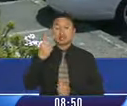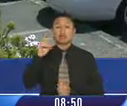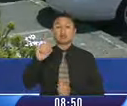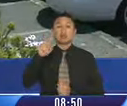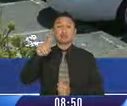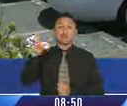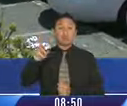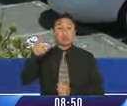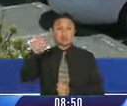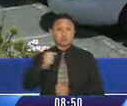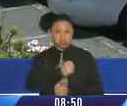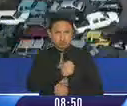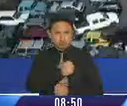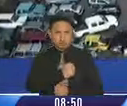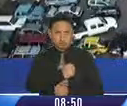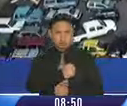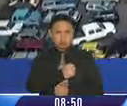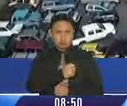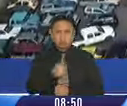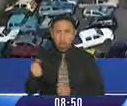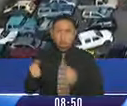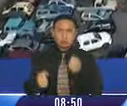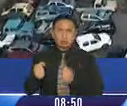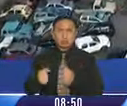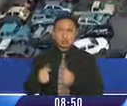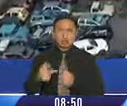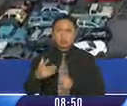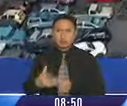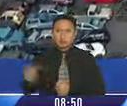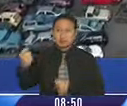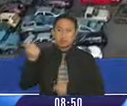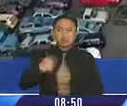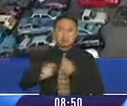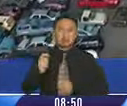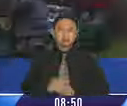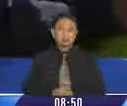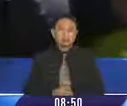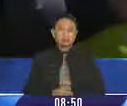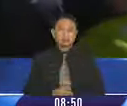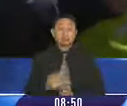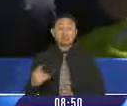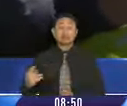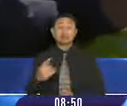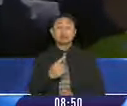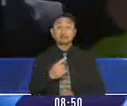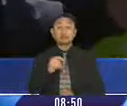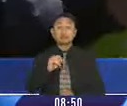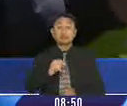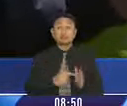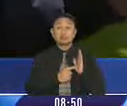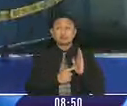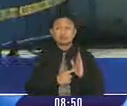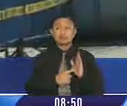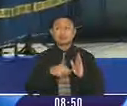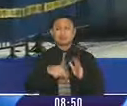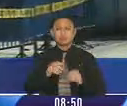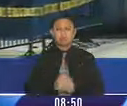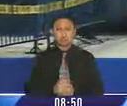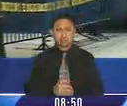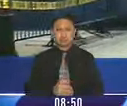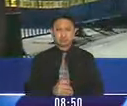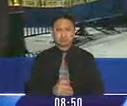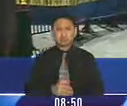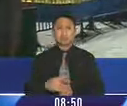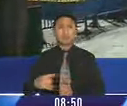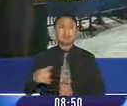su dueño se enteró de que su carro salió del patio y fue vendido. Este caso evidenció ciertas fallas en la infraestructura